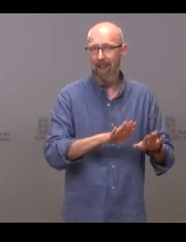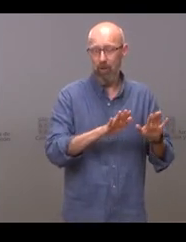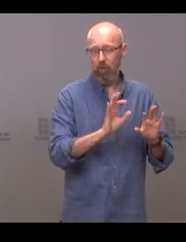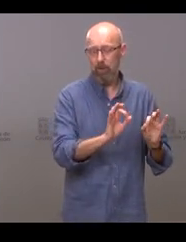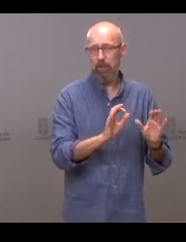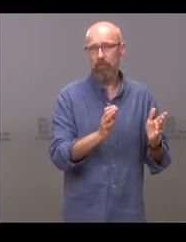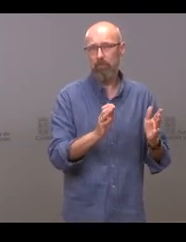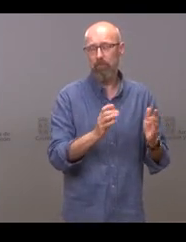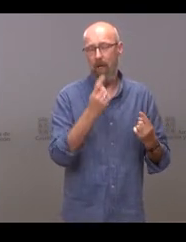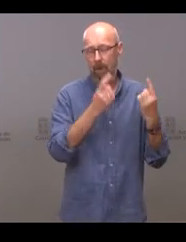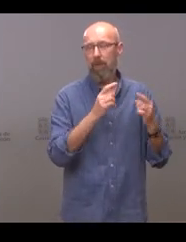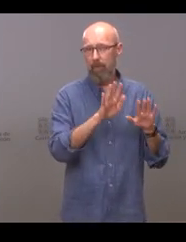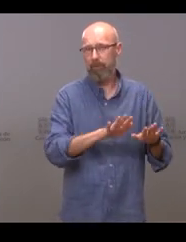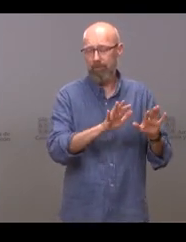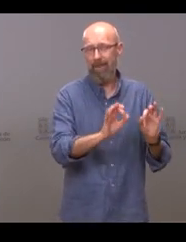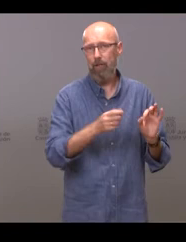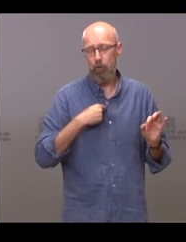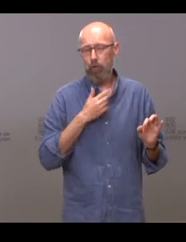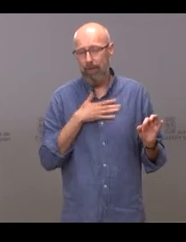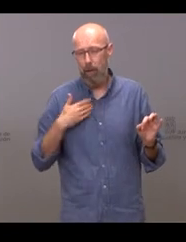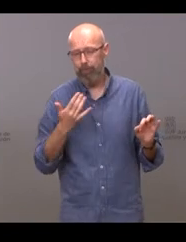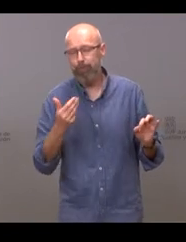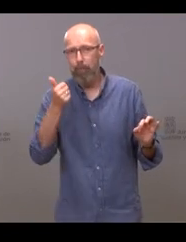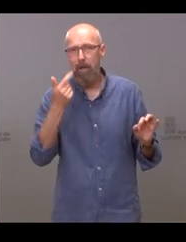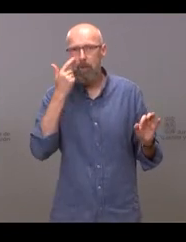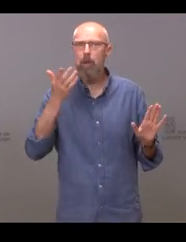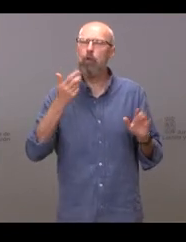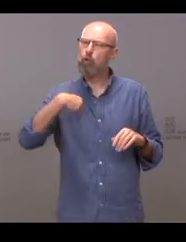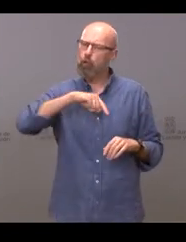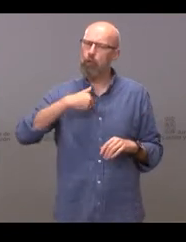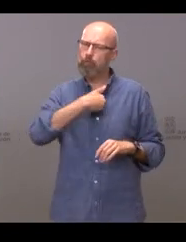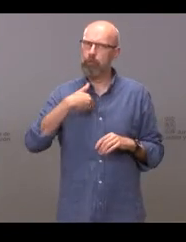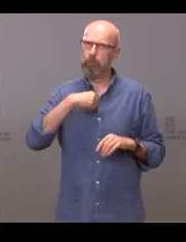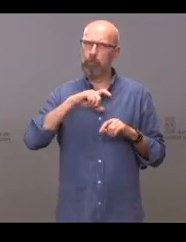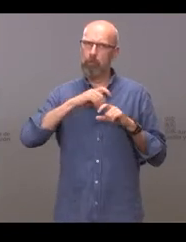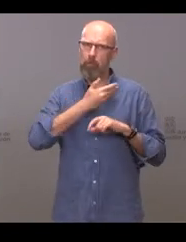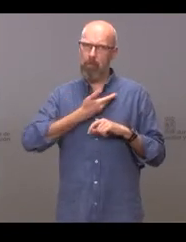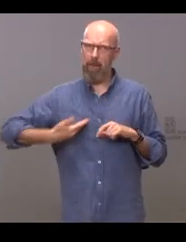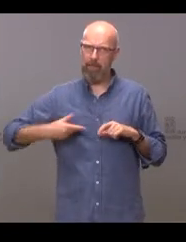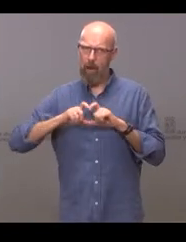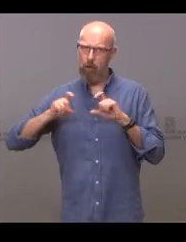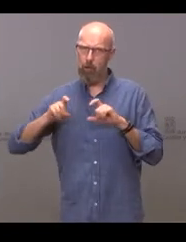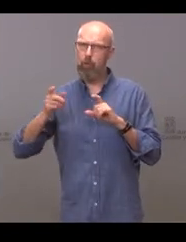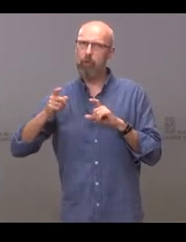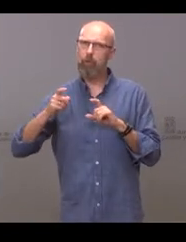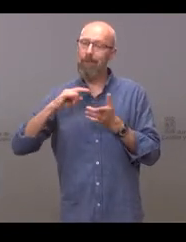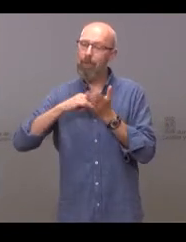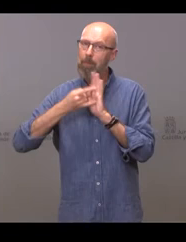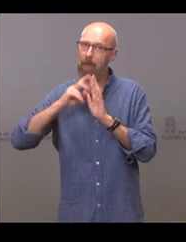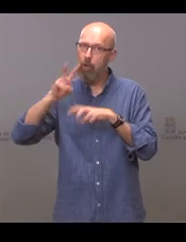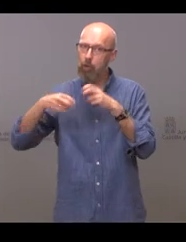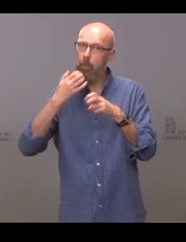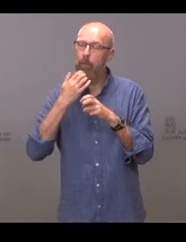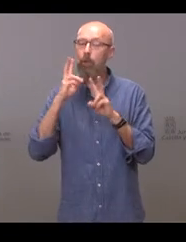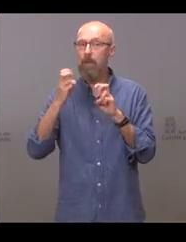de lo que nosotros nos hubiera gusto pero nosotros como empresarios en esas esas medias del plan de choque había medidas importante sobre todo en materia de financiación